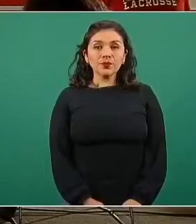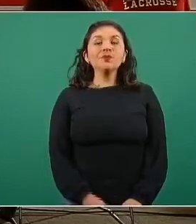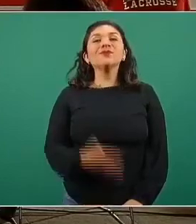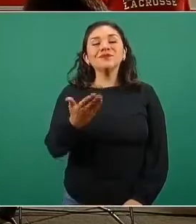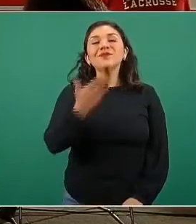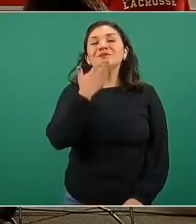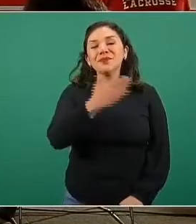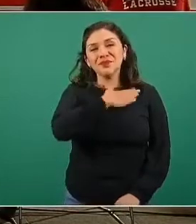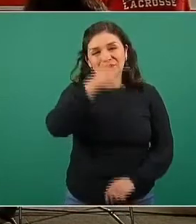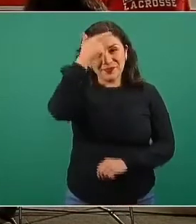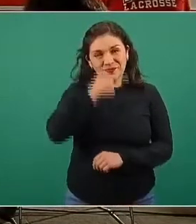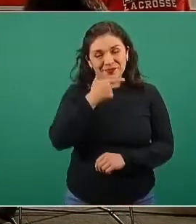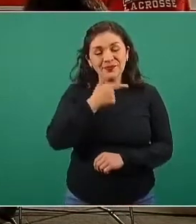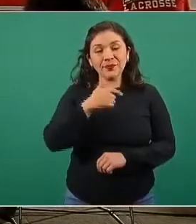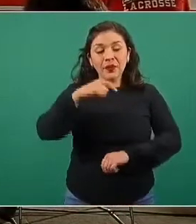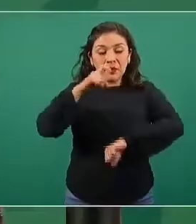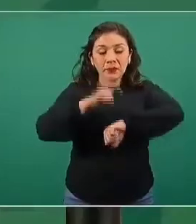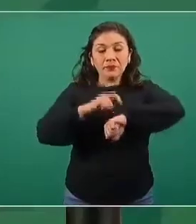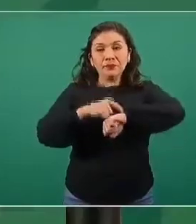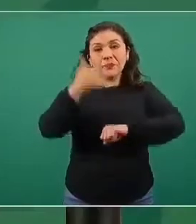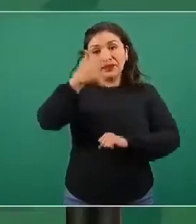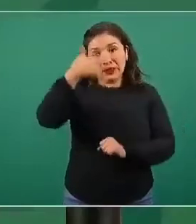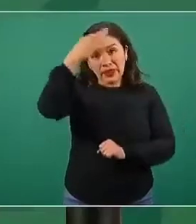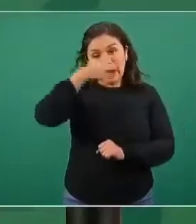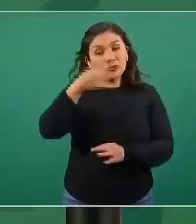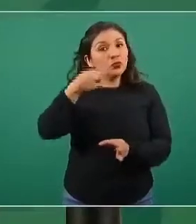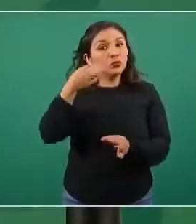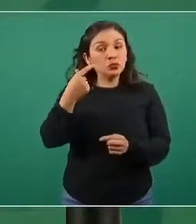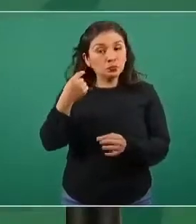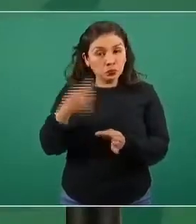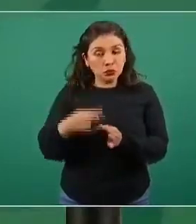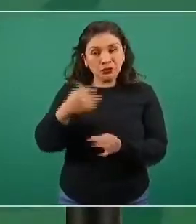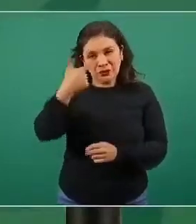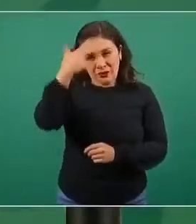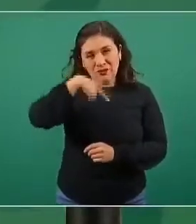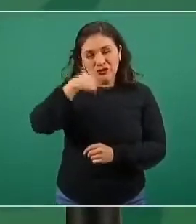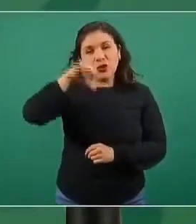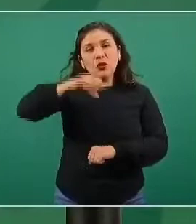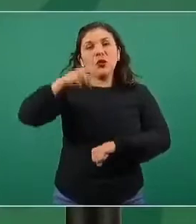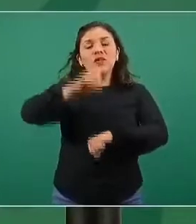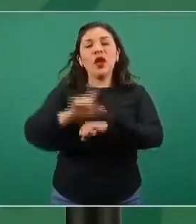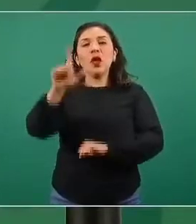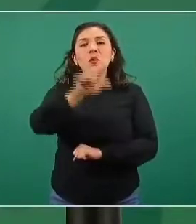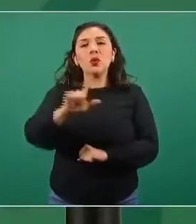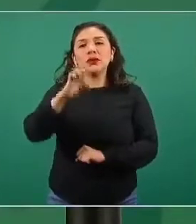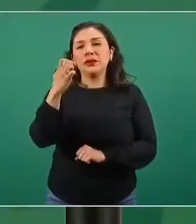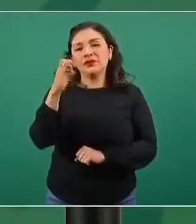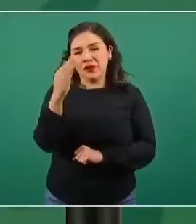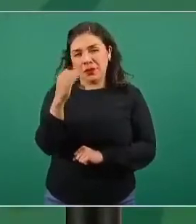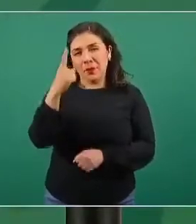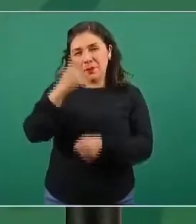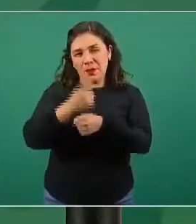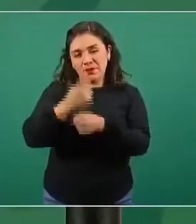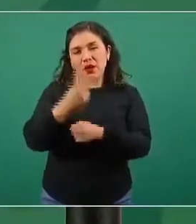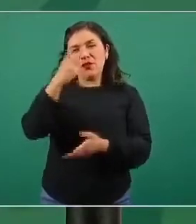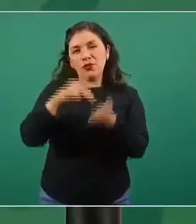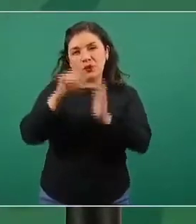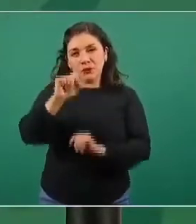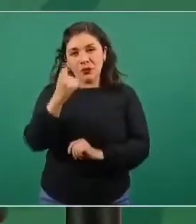Muy bien, pues muy buenas noches. Son las 19 horas en punto de este lunes 1 de febrero de